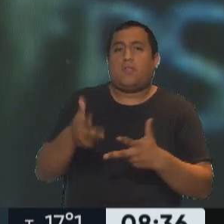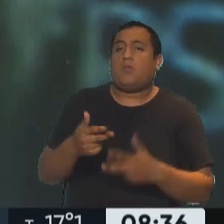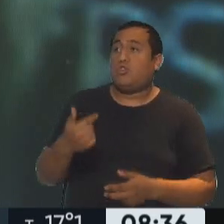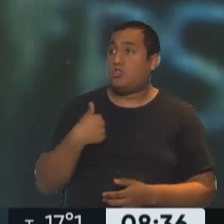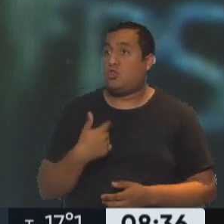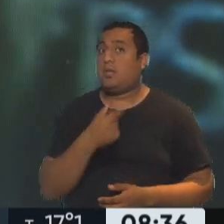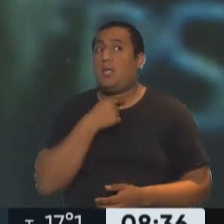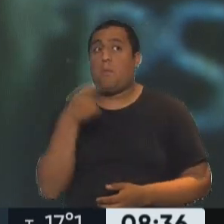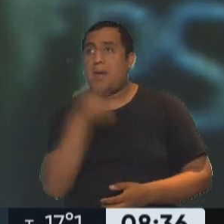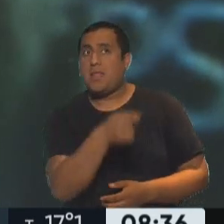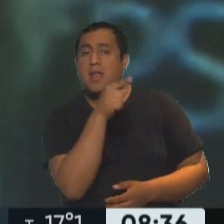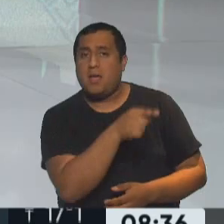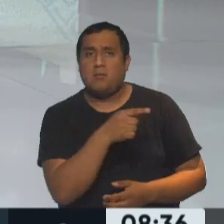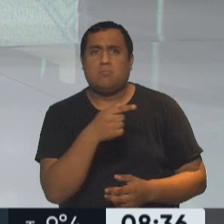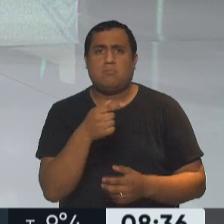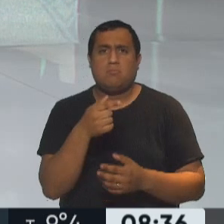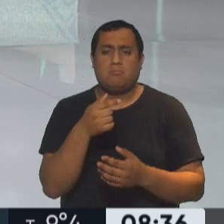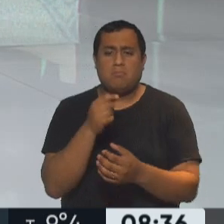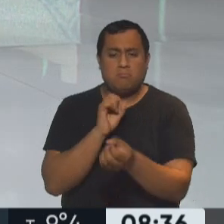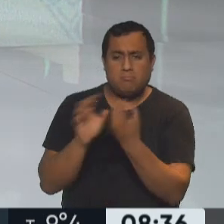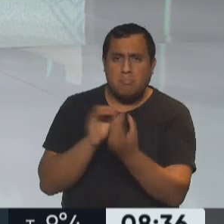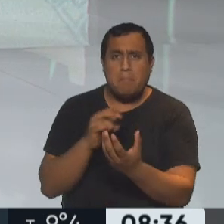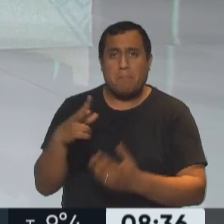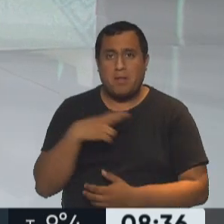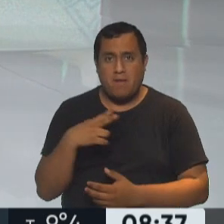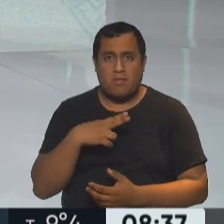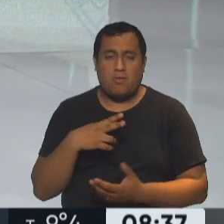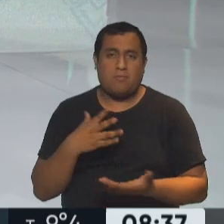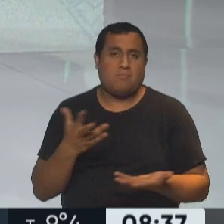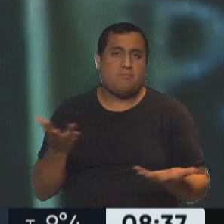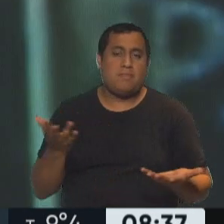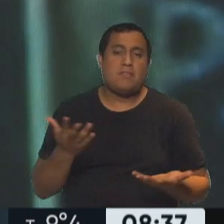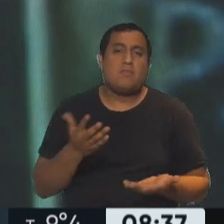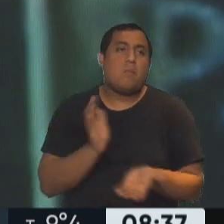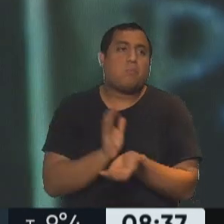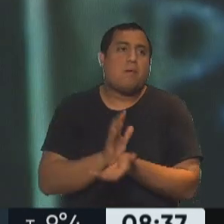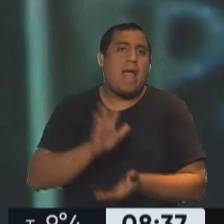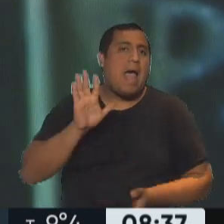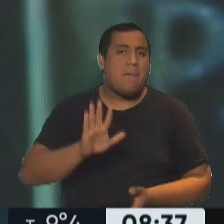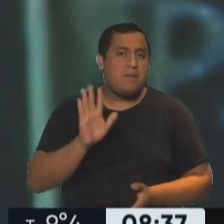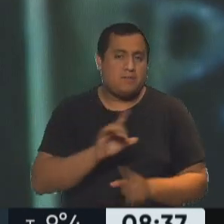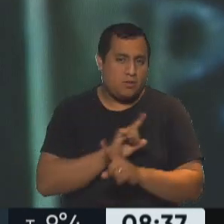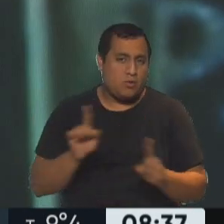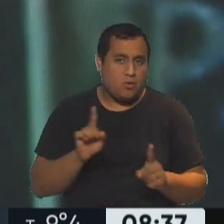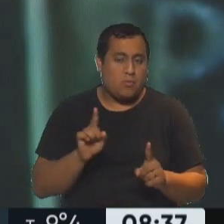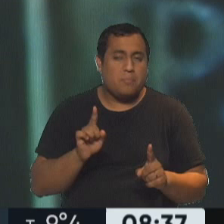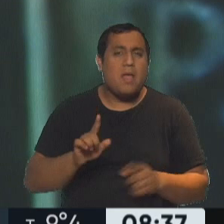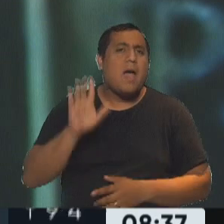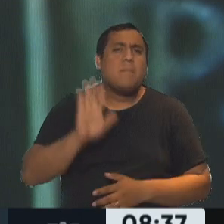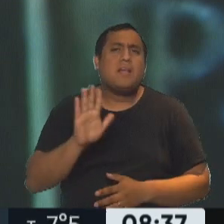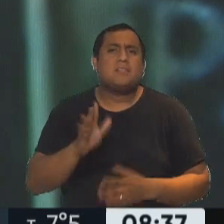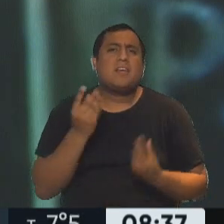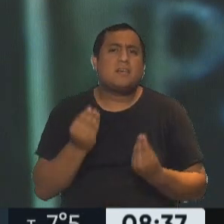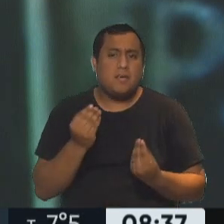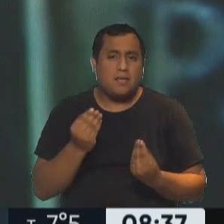a fulano de tal y fuera un diálogo privado, no podría ser interpretado como una amenaza porque la amenaza tiene que tener la entidad suficiente